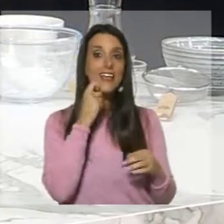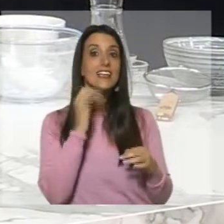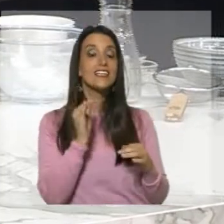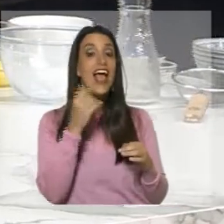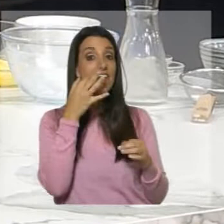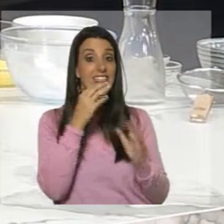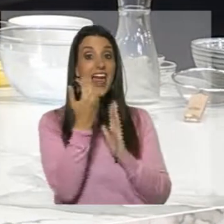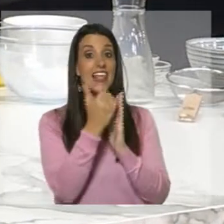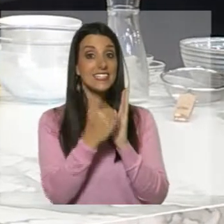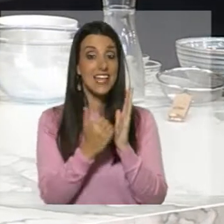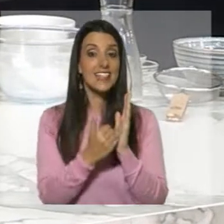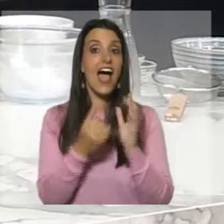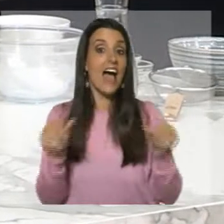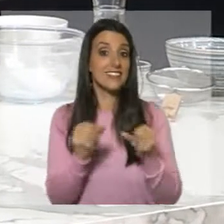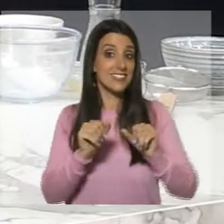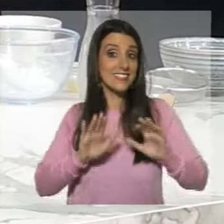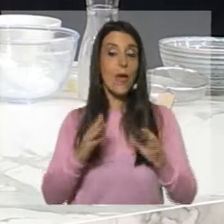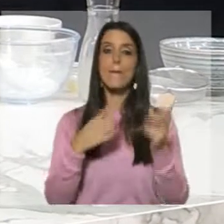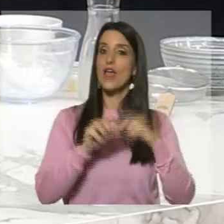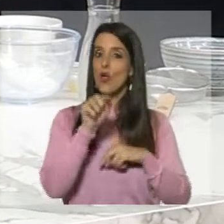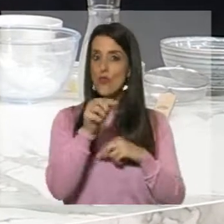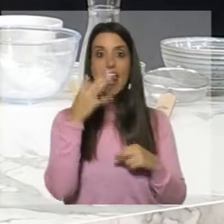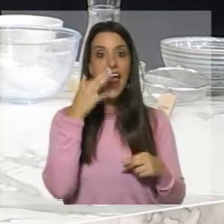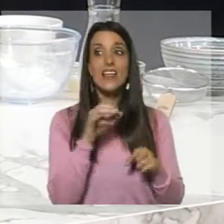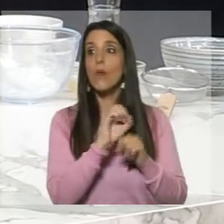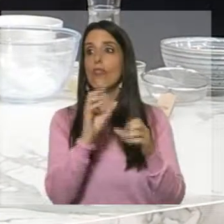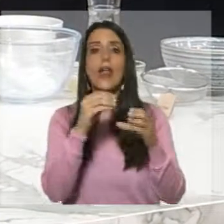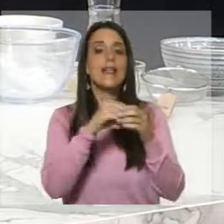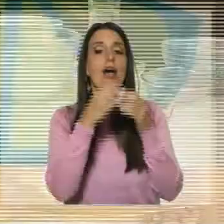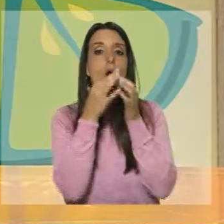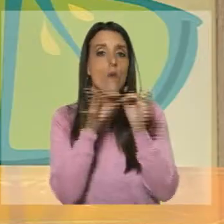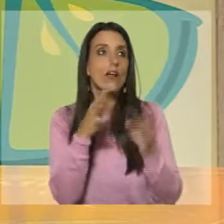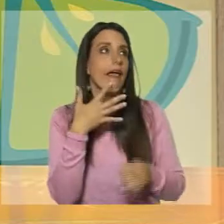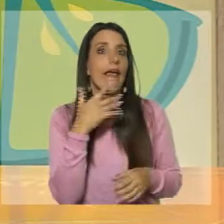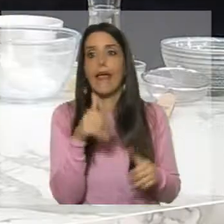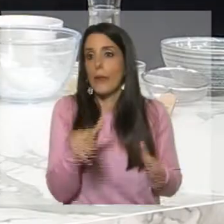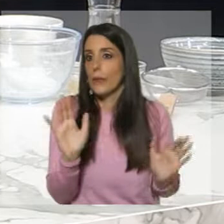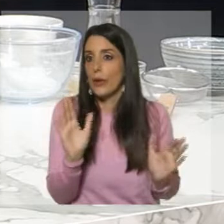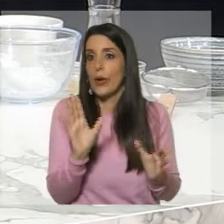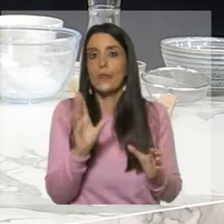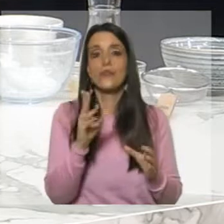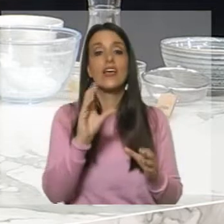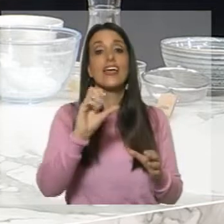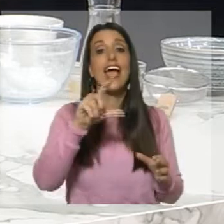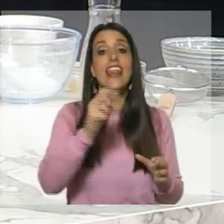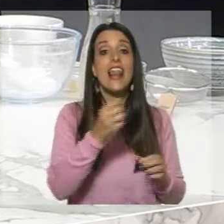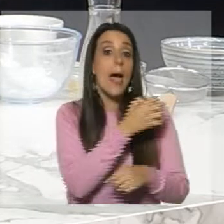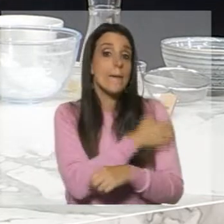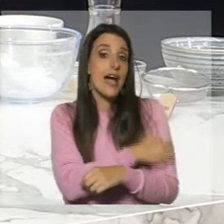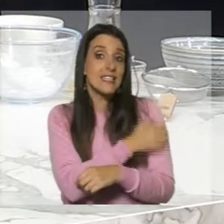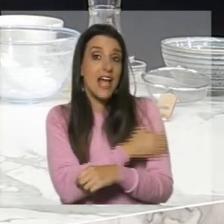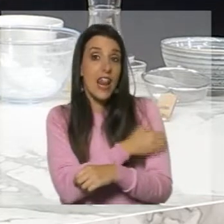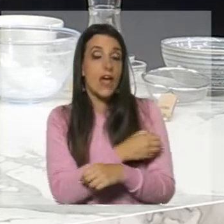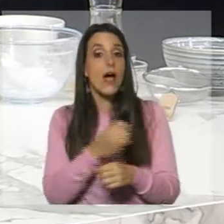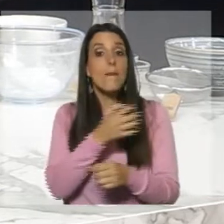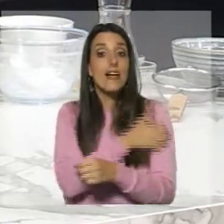una receta que la hicimos así, pero vos en realidad lo podrías rellenar con lo que vos quieras. Por ejemplo, canela y manzana. Salteas la